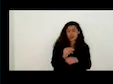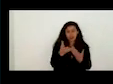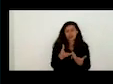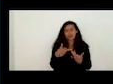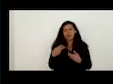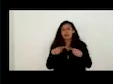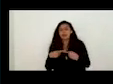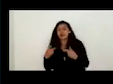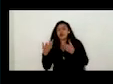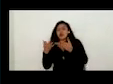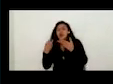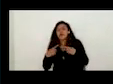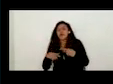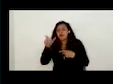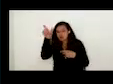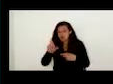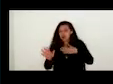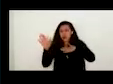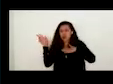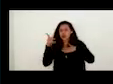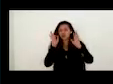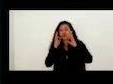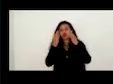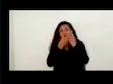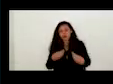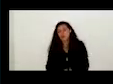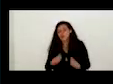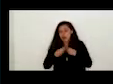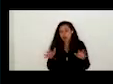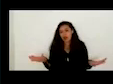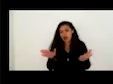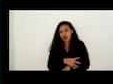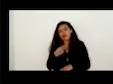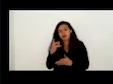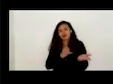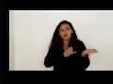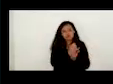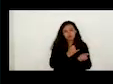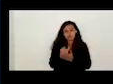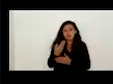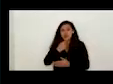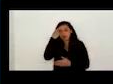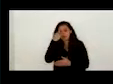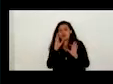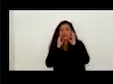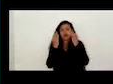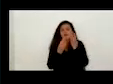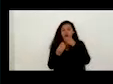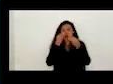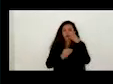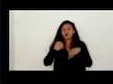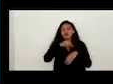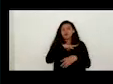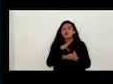los individuos se comprometan a modificar su estilo de vida y tomen decisiones correctas al momento de comer y que nosotros los